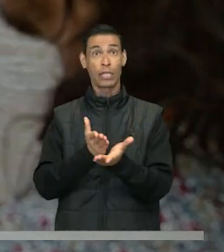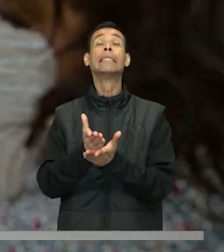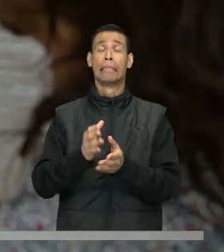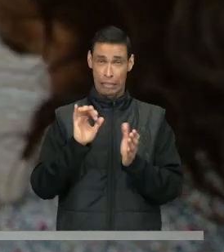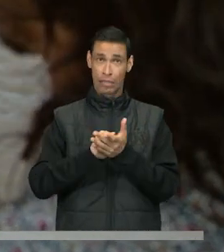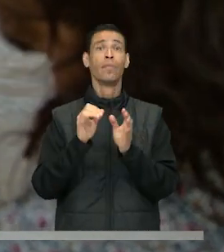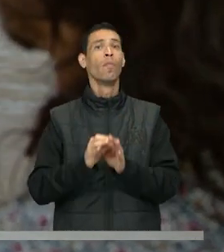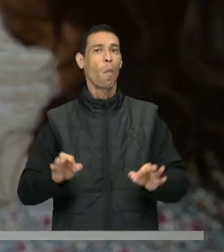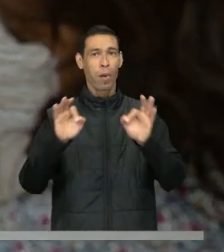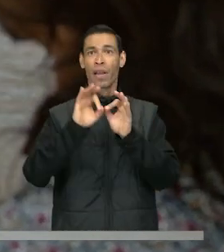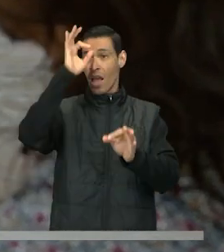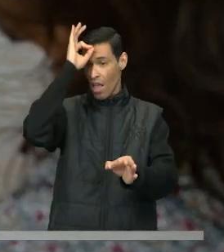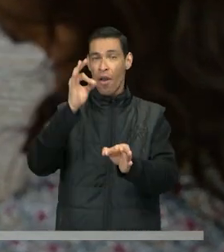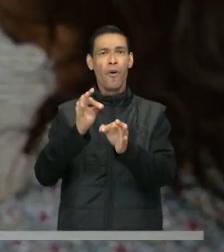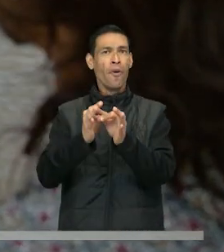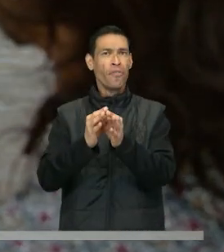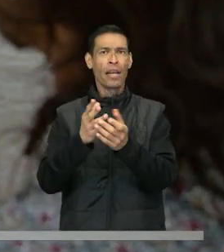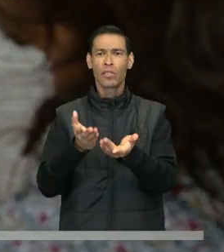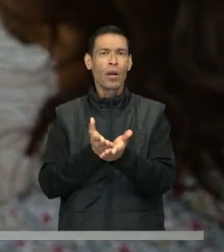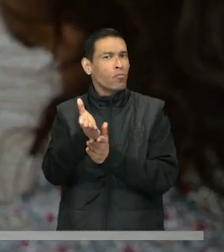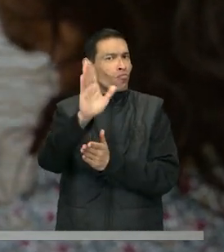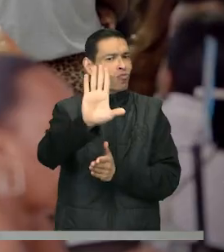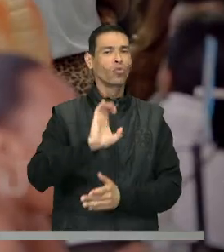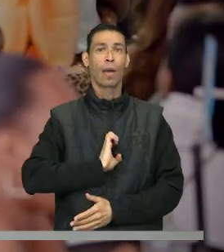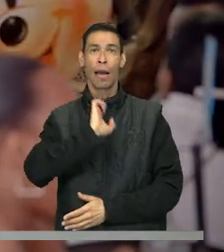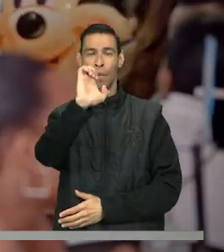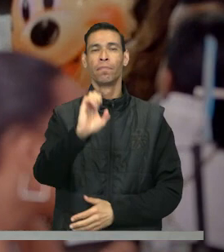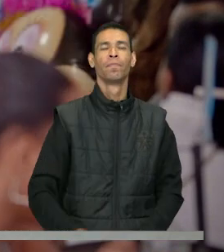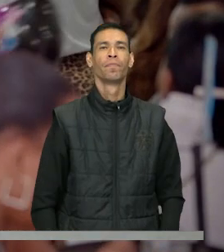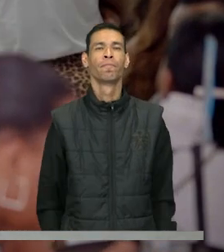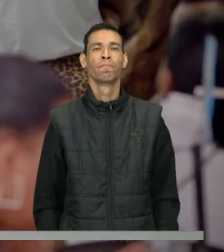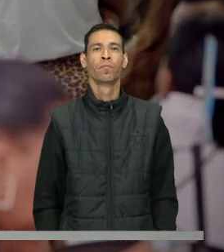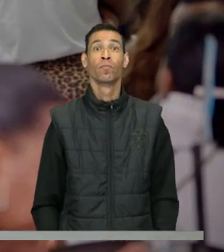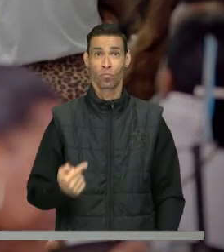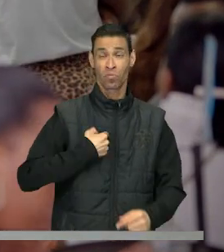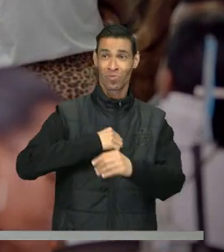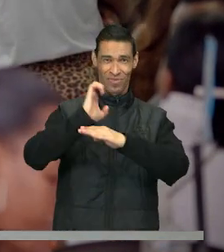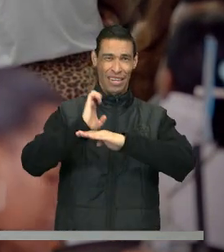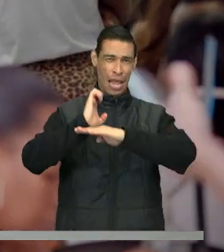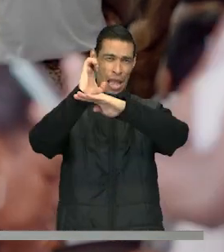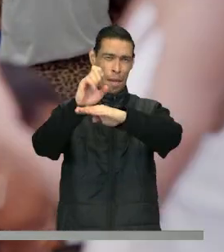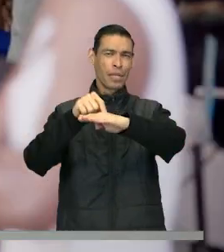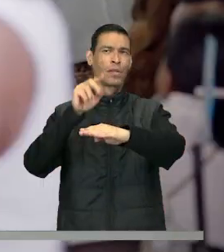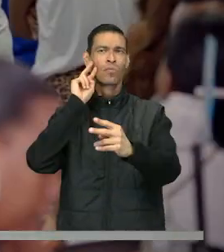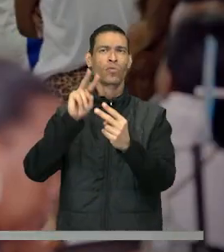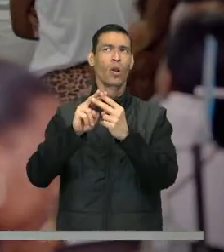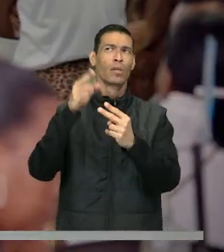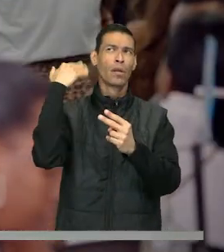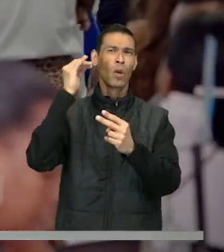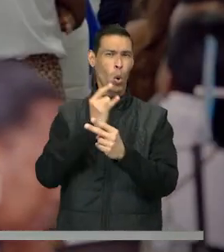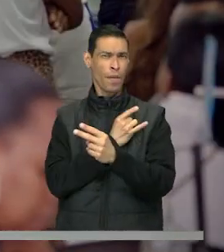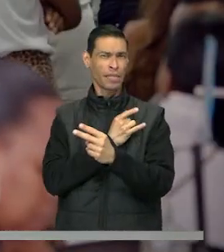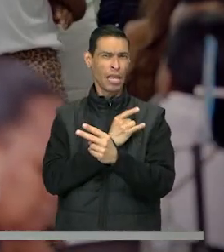necesaria para continuar con nuestro proceso de emprendimiento. Bueno, yo Fondo Emprender lo conozco como a mitad de mi carrera